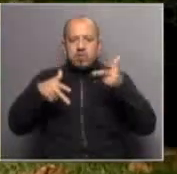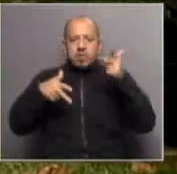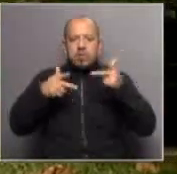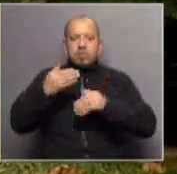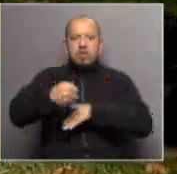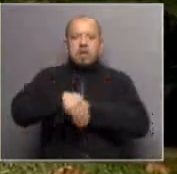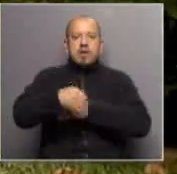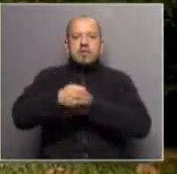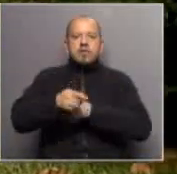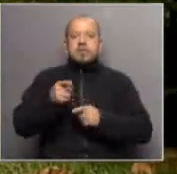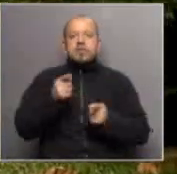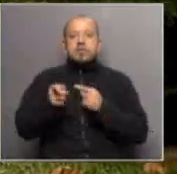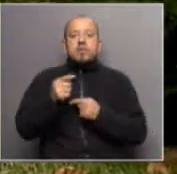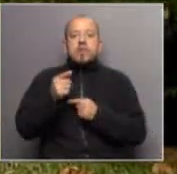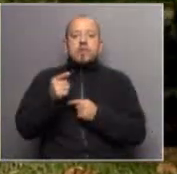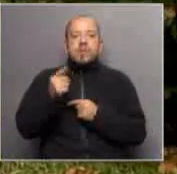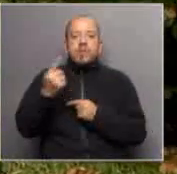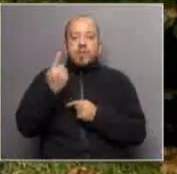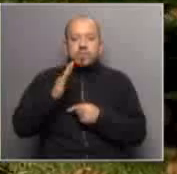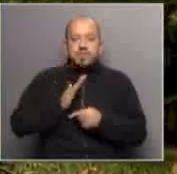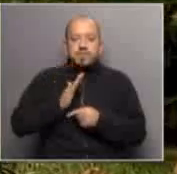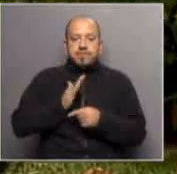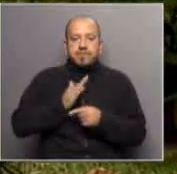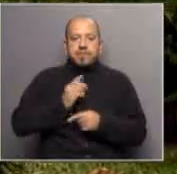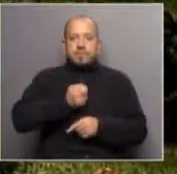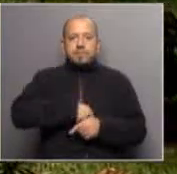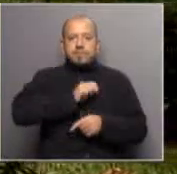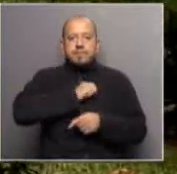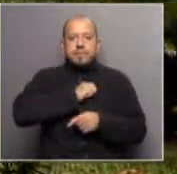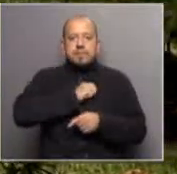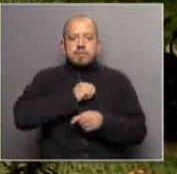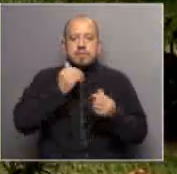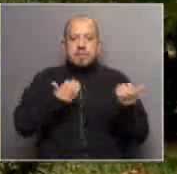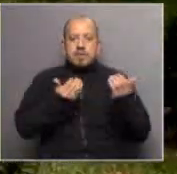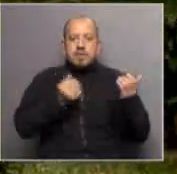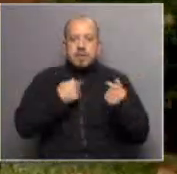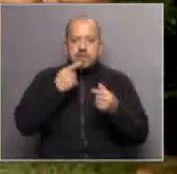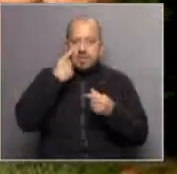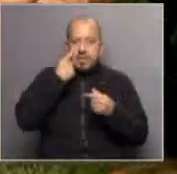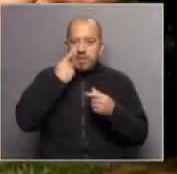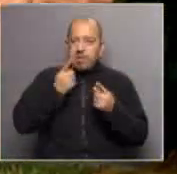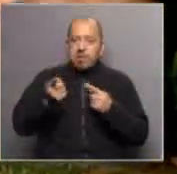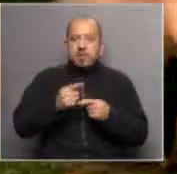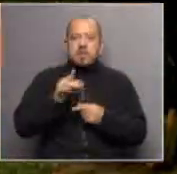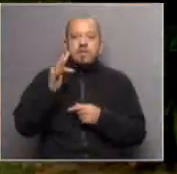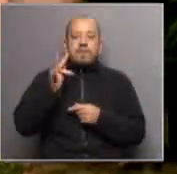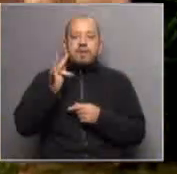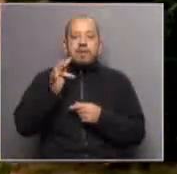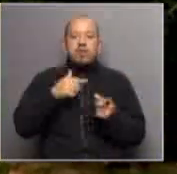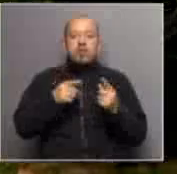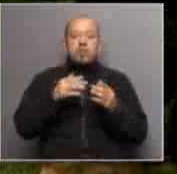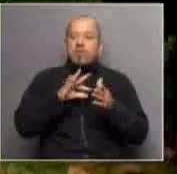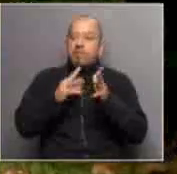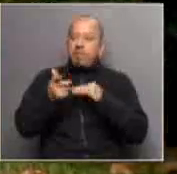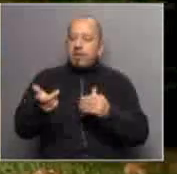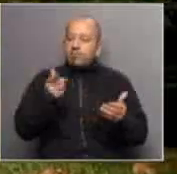calle. Aparece en un momento una mujer que evidentemente era española, con un niño, y dice, bésalo en la frente, Federico, wow. Como un torero, como si fuera un